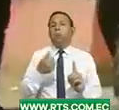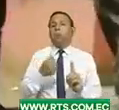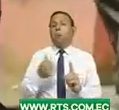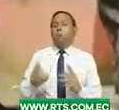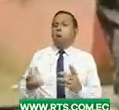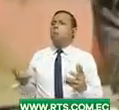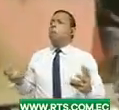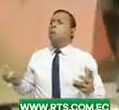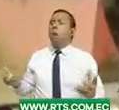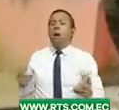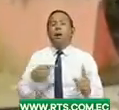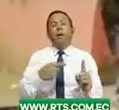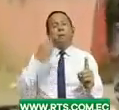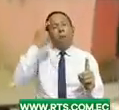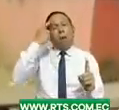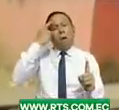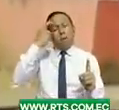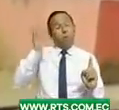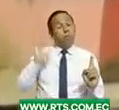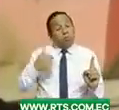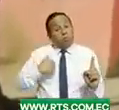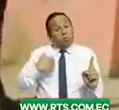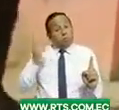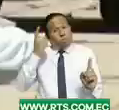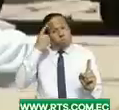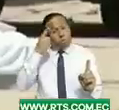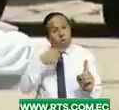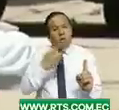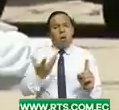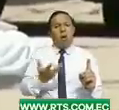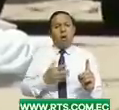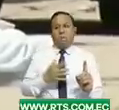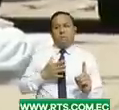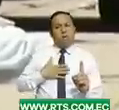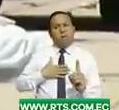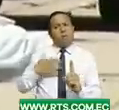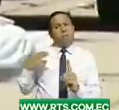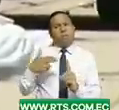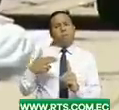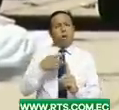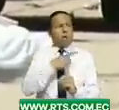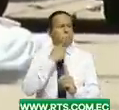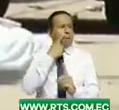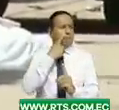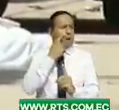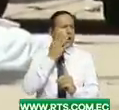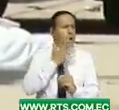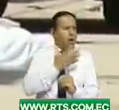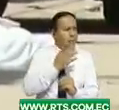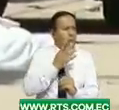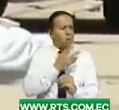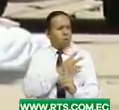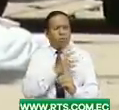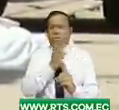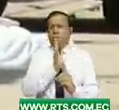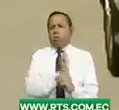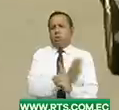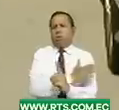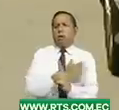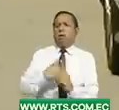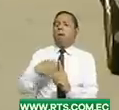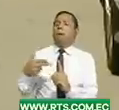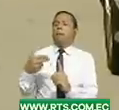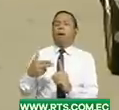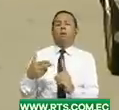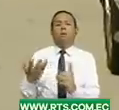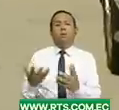yo pienso, ¿no? Que él prefirió bajar y que lo maten a él solo y no que disparen al carro donde estaba la mujer y el papá ahí, ¿no? En una calle de la sexta etapa de la